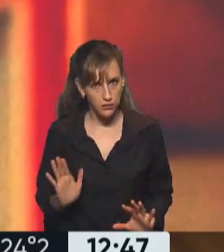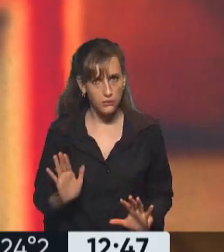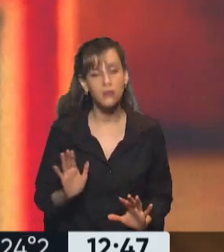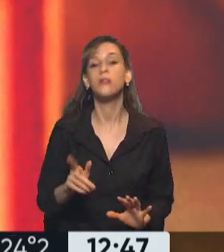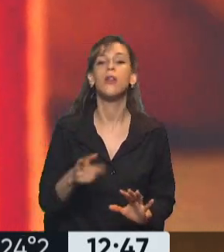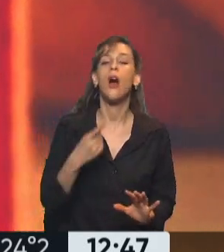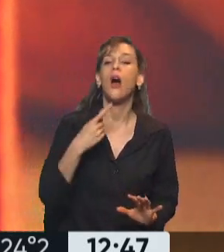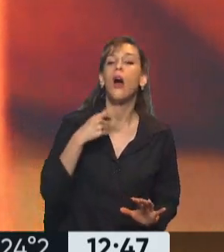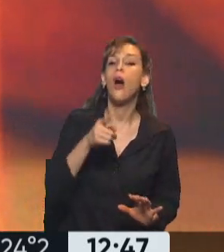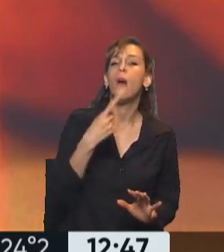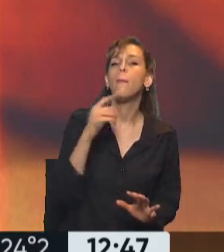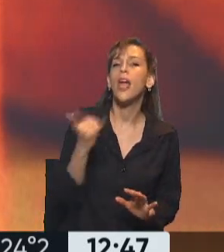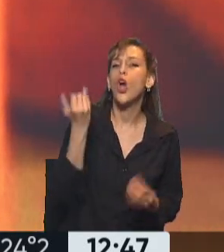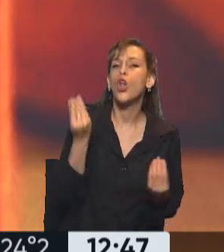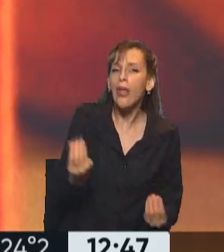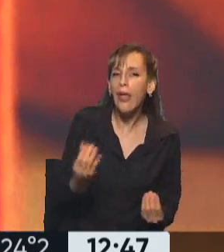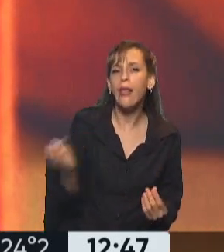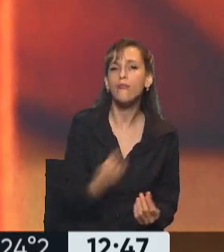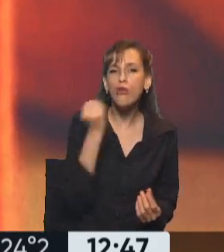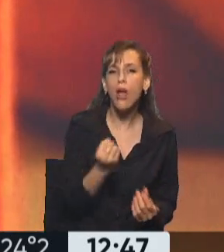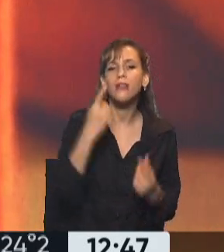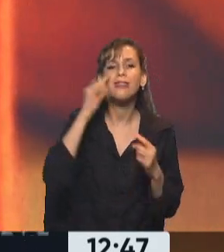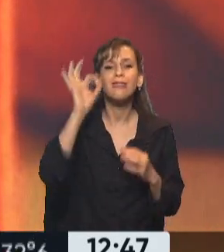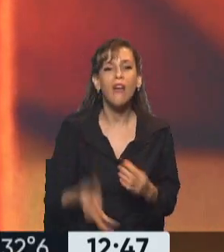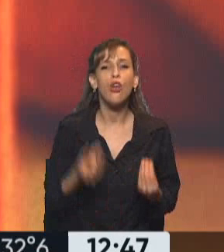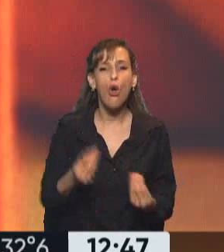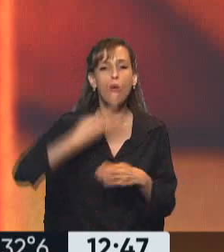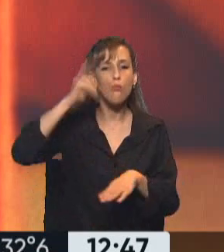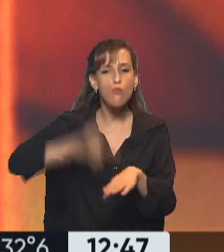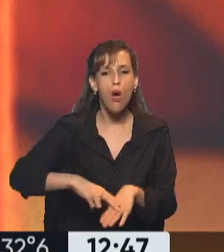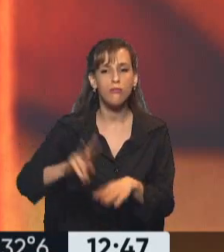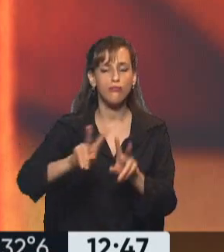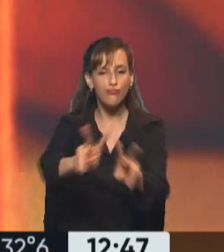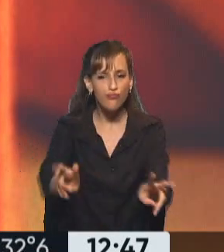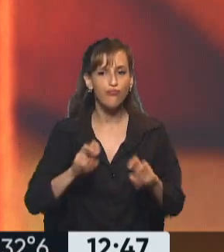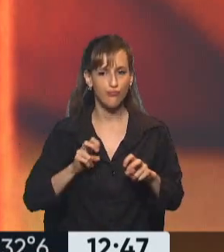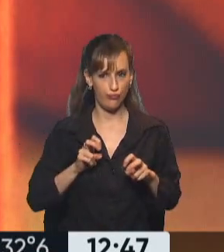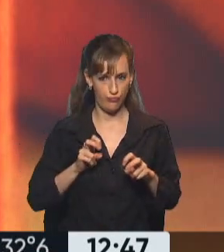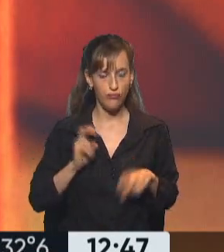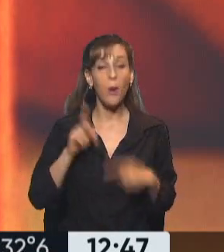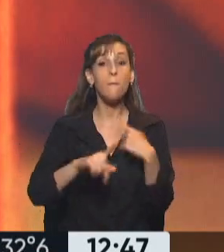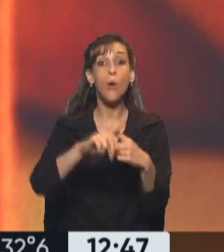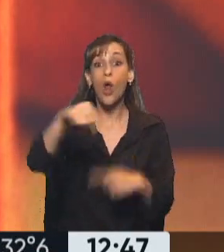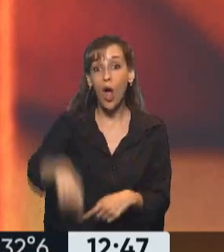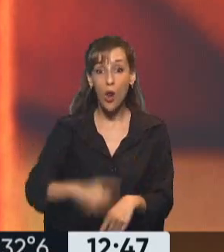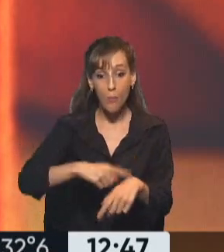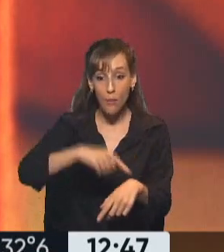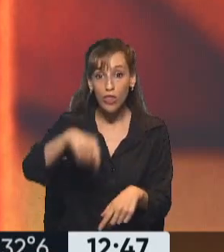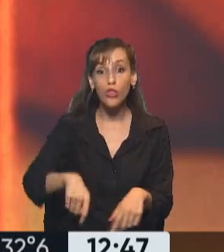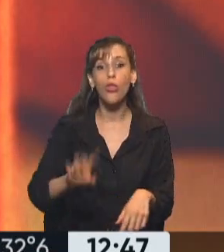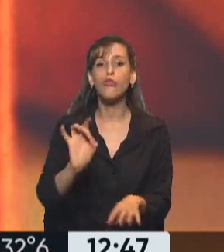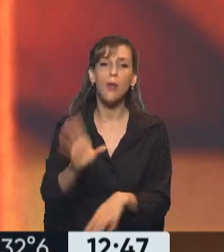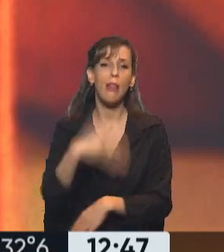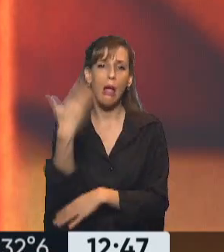se fijan mejor cómo mejoran su progresividad tributaria, su forma de recaudar? Bueno, eso por el momento son solo